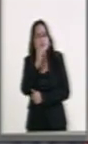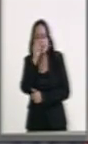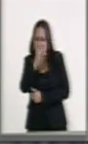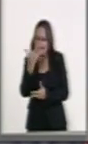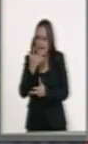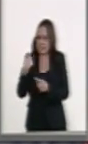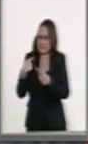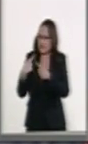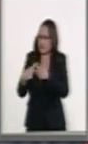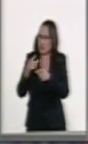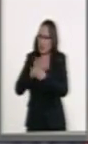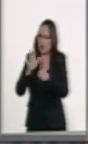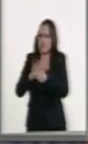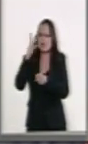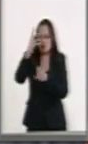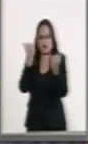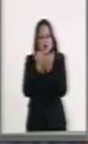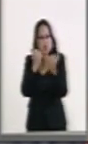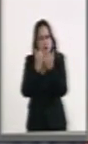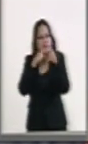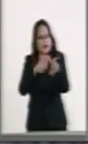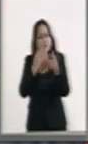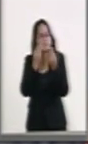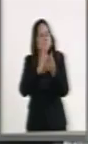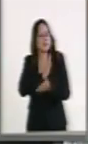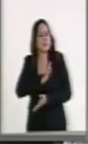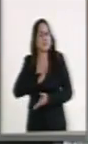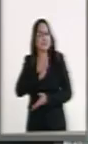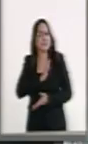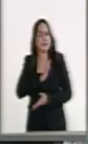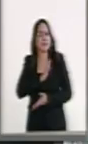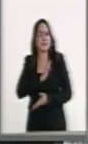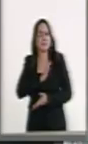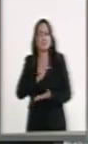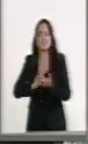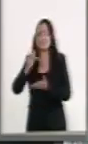lo ha venido haciendo. Muchas felicidades. Gracias, senador Cárdenas.